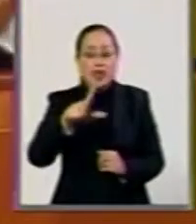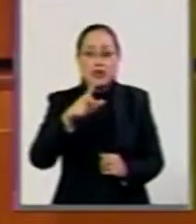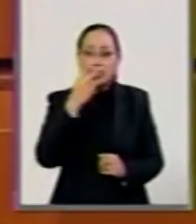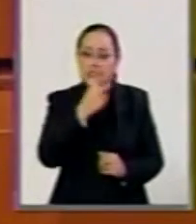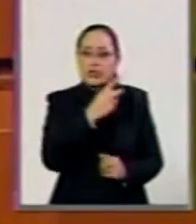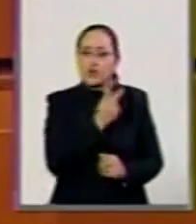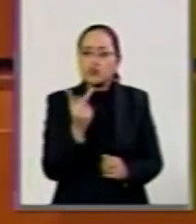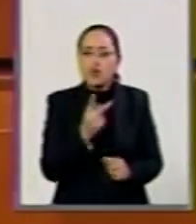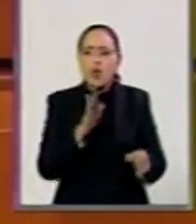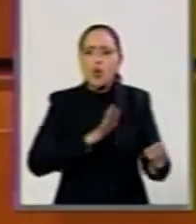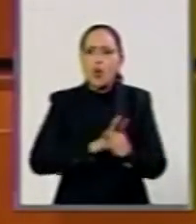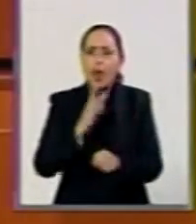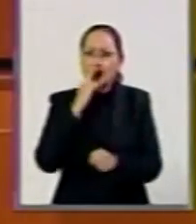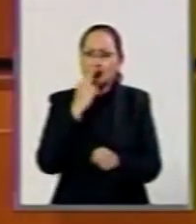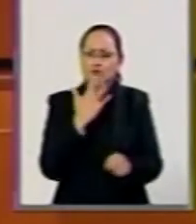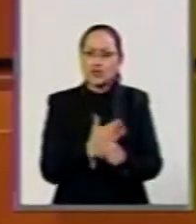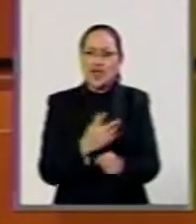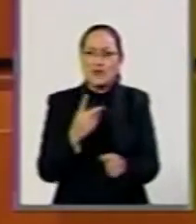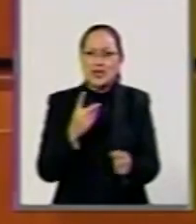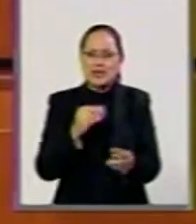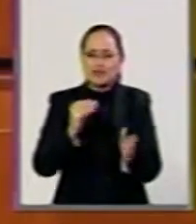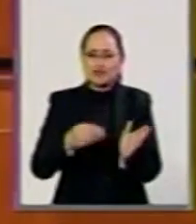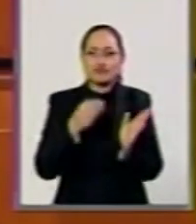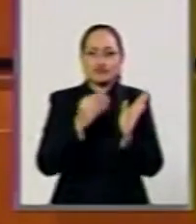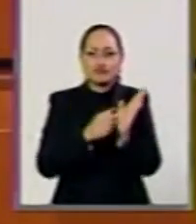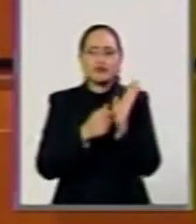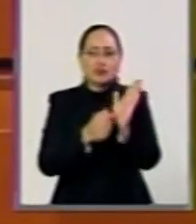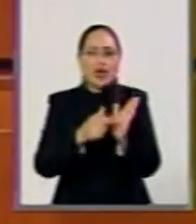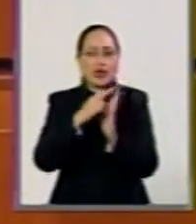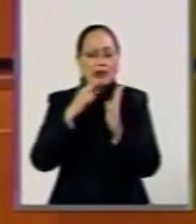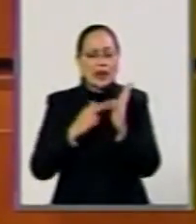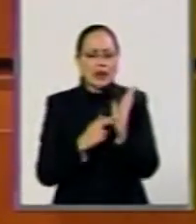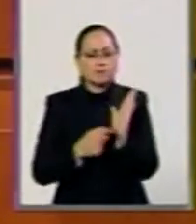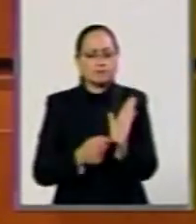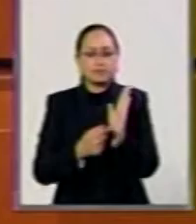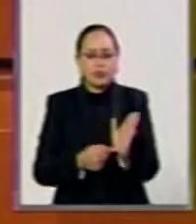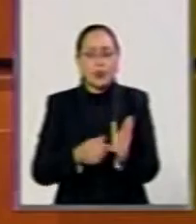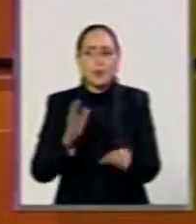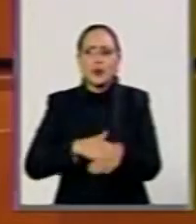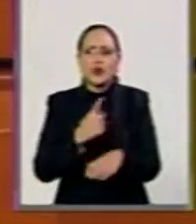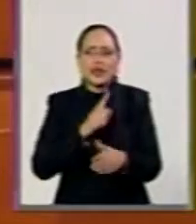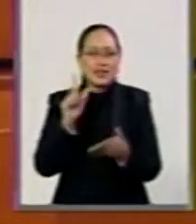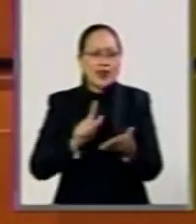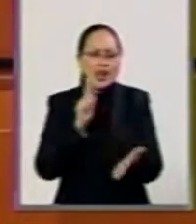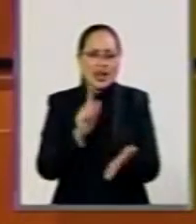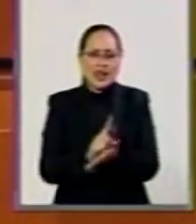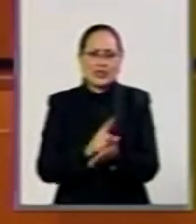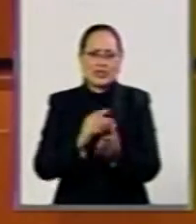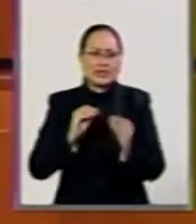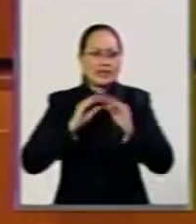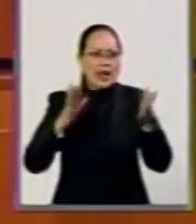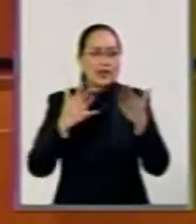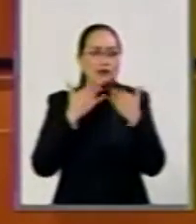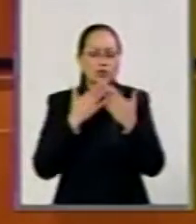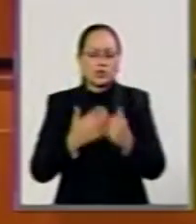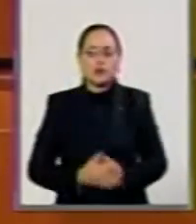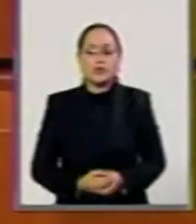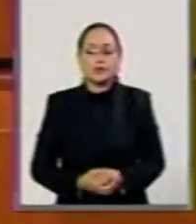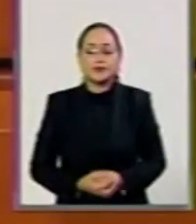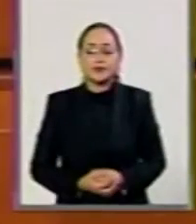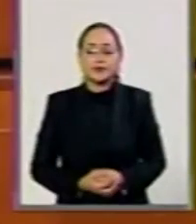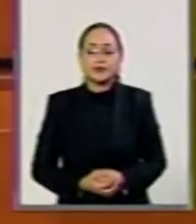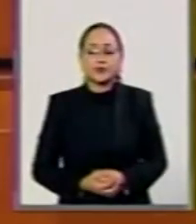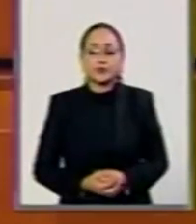quienes deberían de emitir estos lineamientos, toda vez que la propia ley pues no quedaba del todo claro. ¿Qué es lo